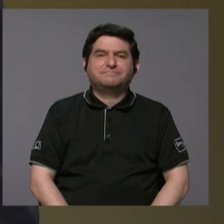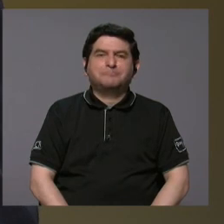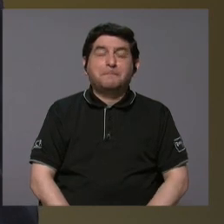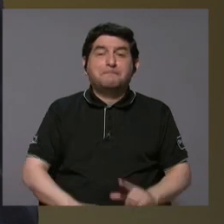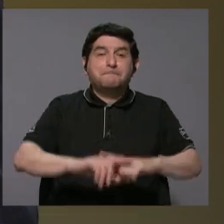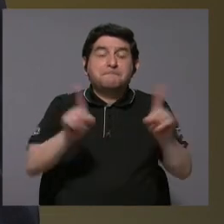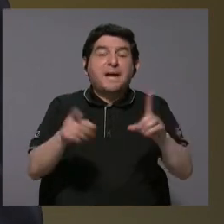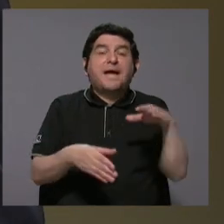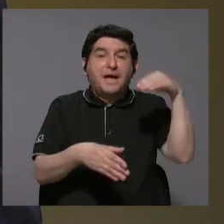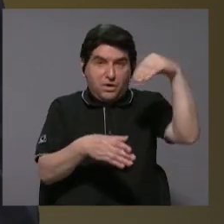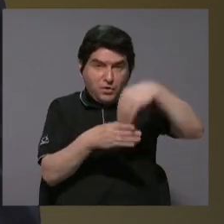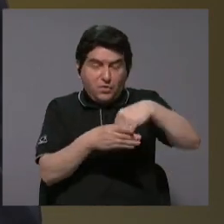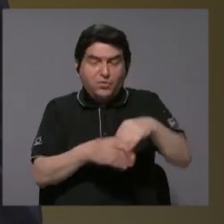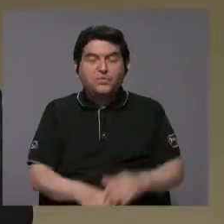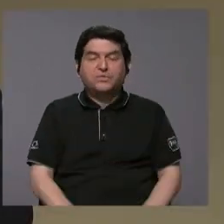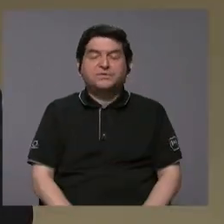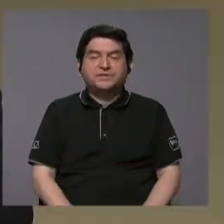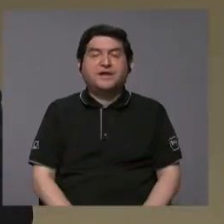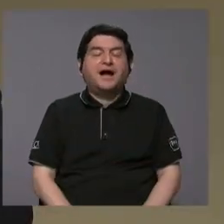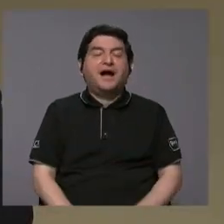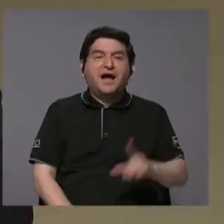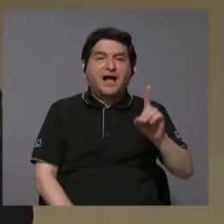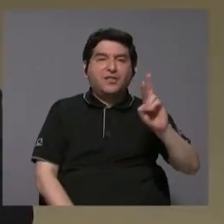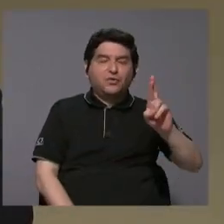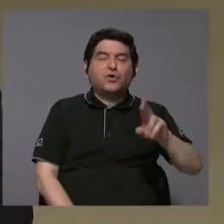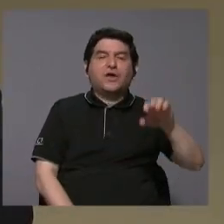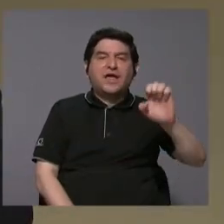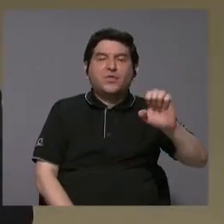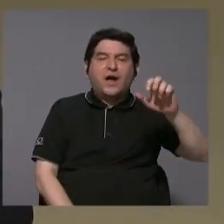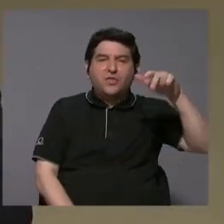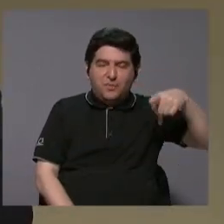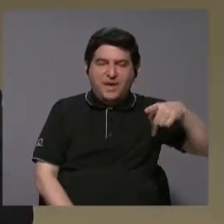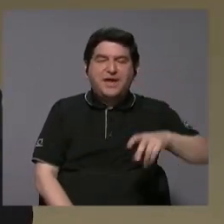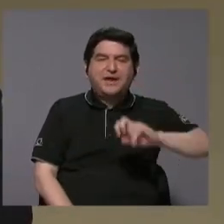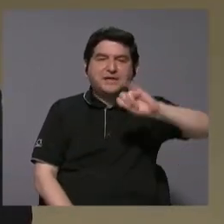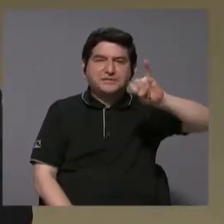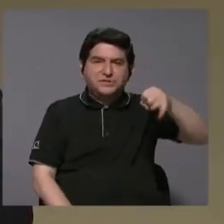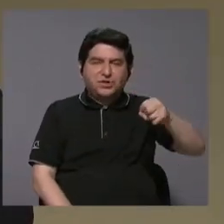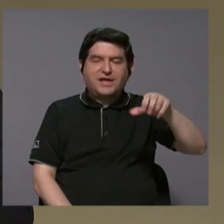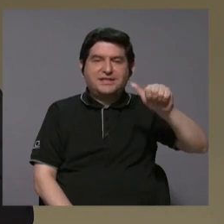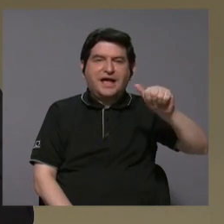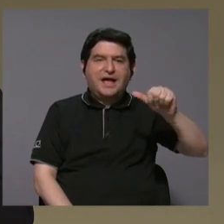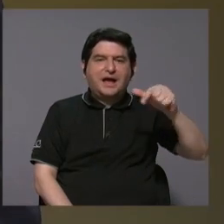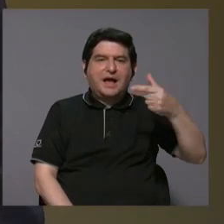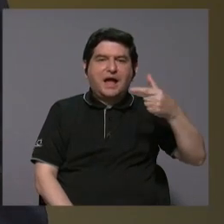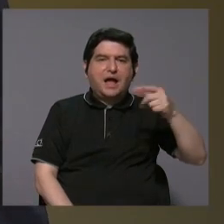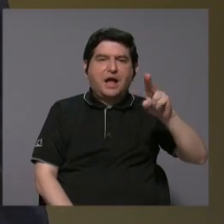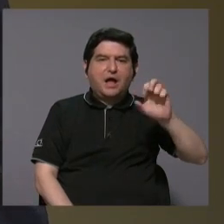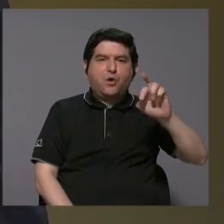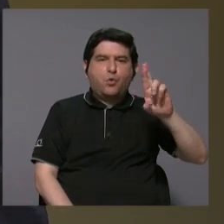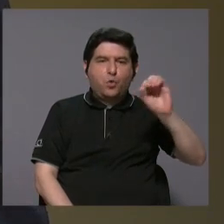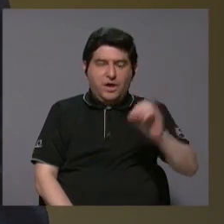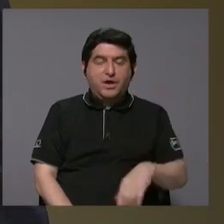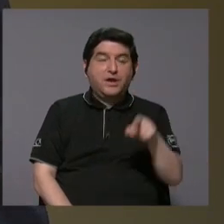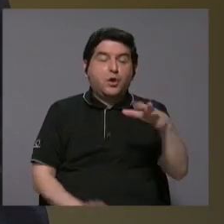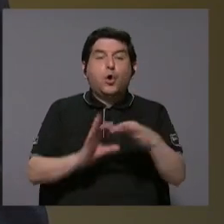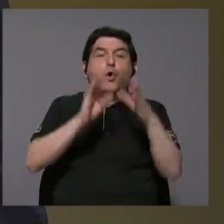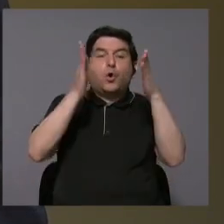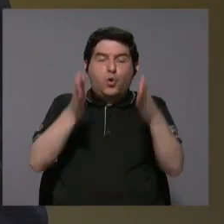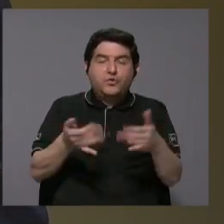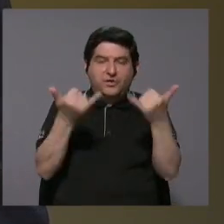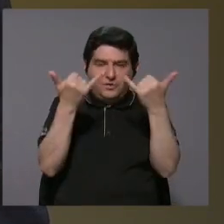pero que incluye también al doctor Eduardo Pérez, al doctor Jonathan Agüero, que es el director o coordinador de Produce en este